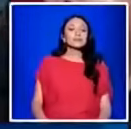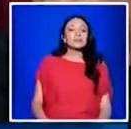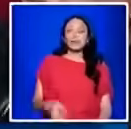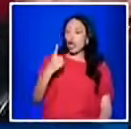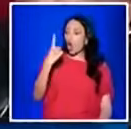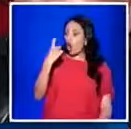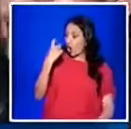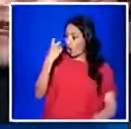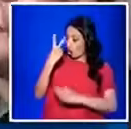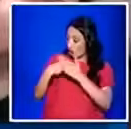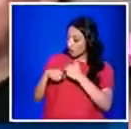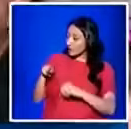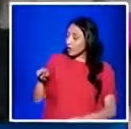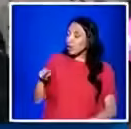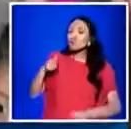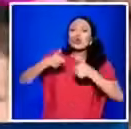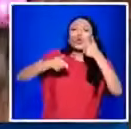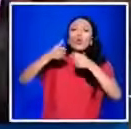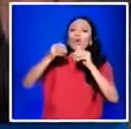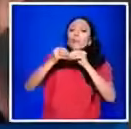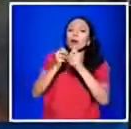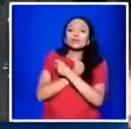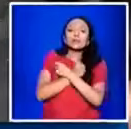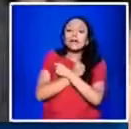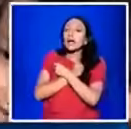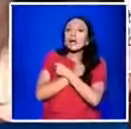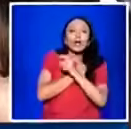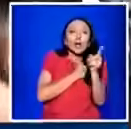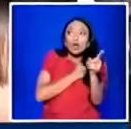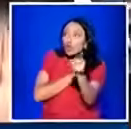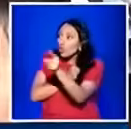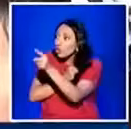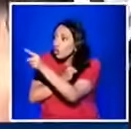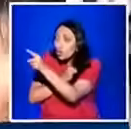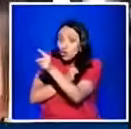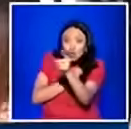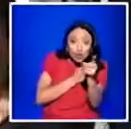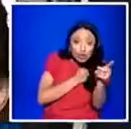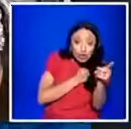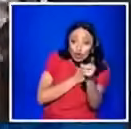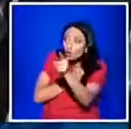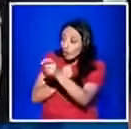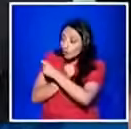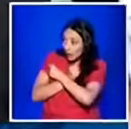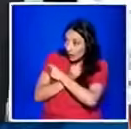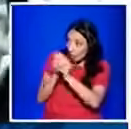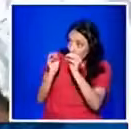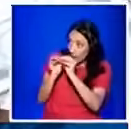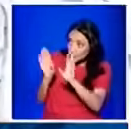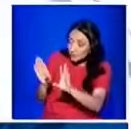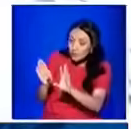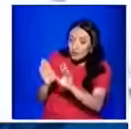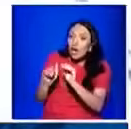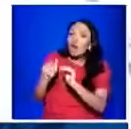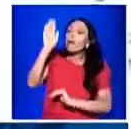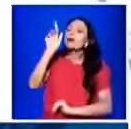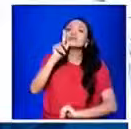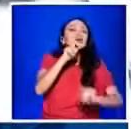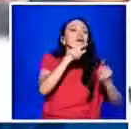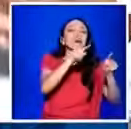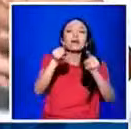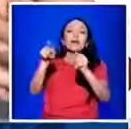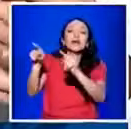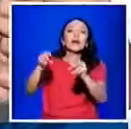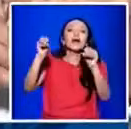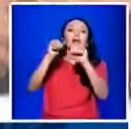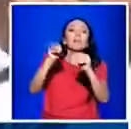11 hijos, ¿no? ¿Cuál es la hija más querida? ¿Dónde está la hija más? ¿Todos? ¿Igualito? ¿Igualito? ¿Cuál es el hijo que